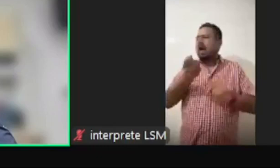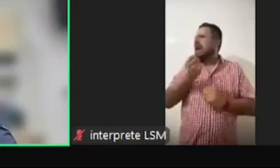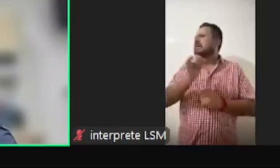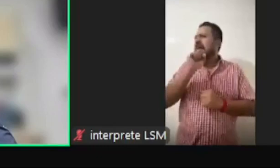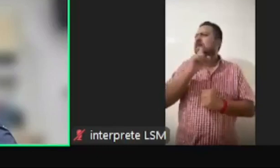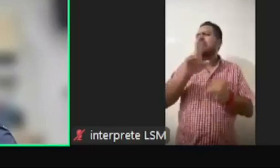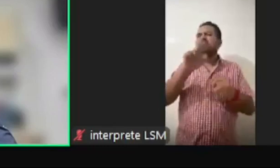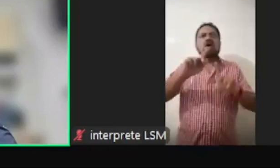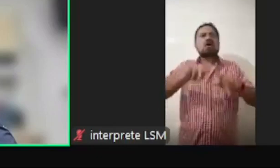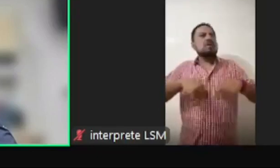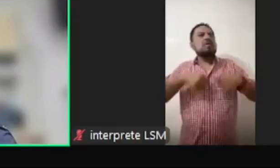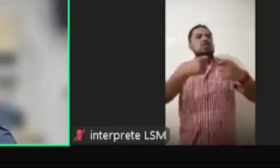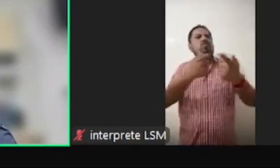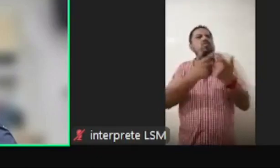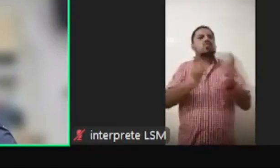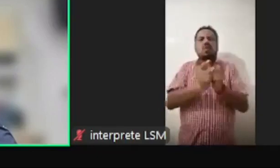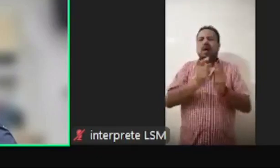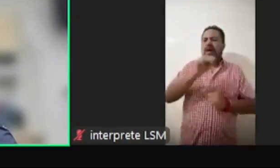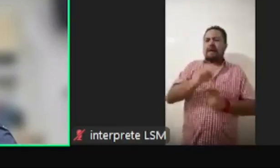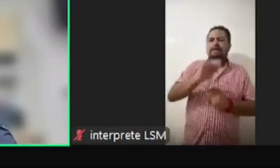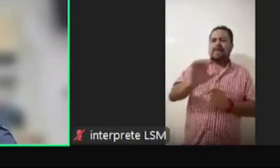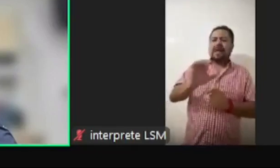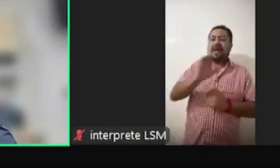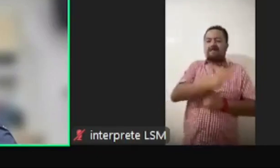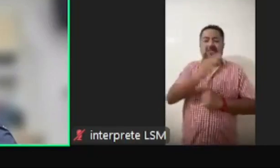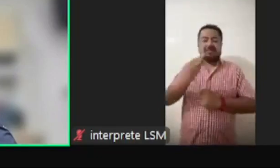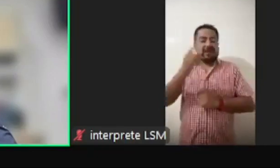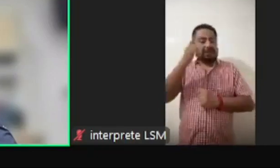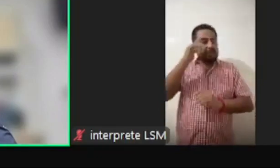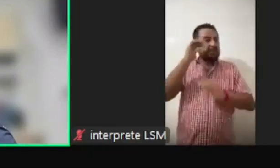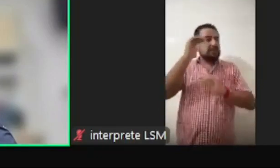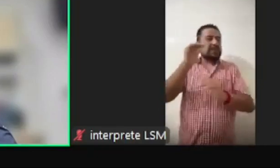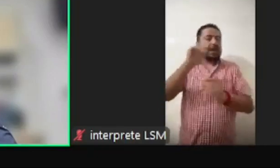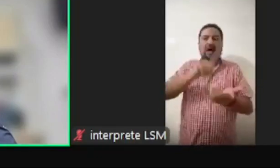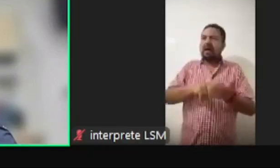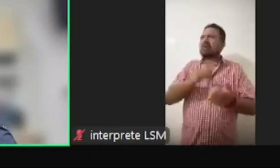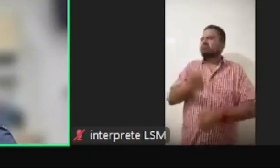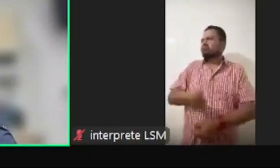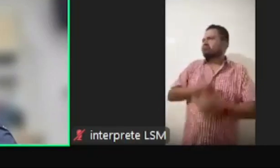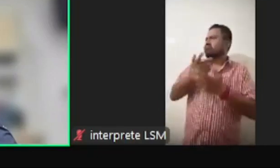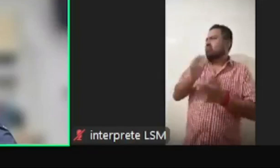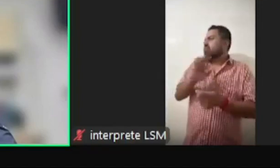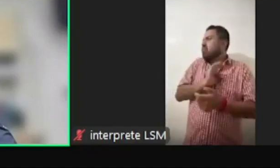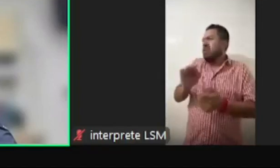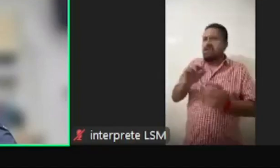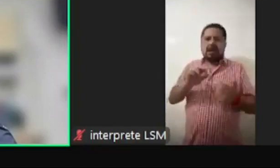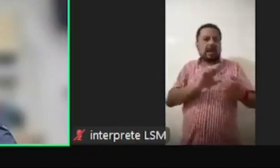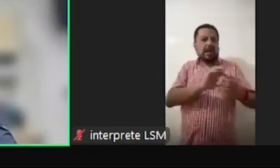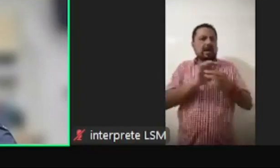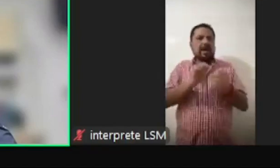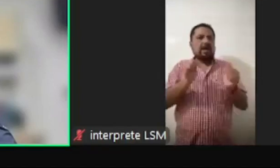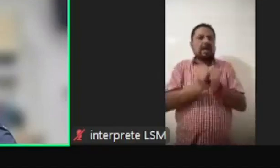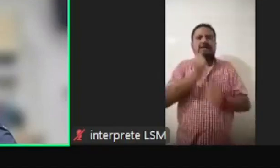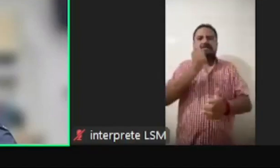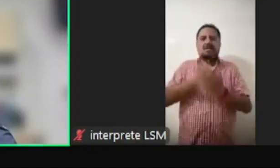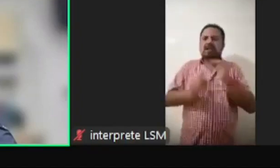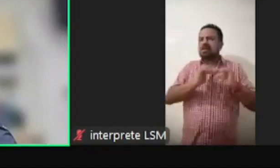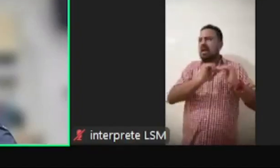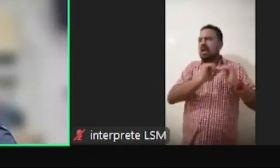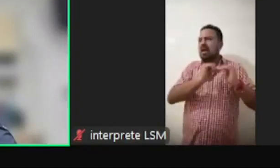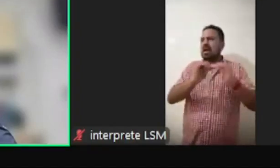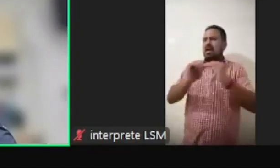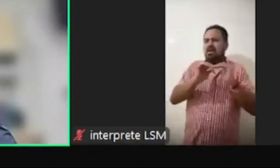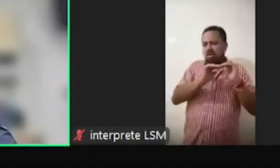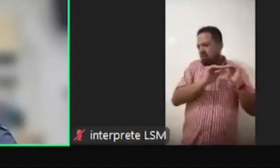al partido Movimiento Ciudadano el plazo que marca la ley para poder realizar manifestaciones en relación al incumplimiento de paridad horizontal y realizar